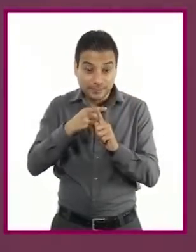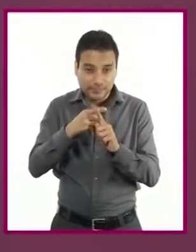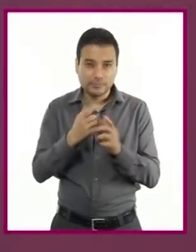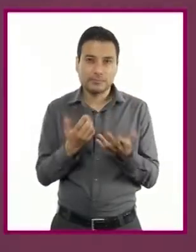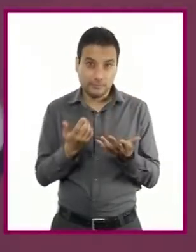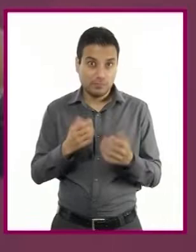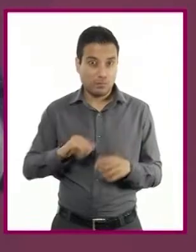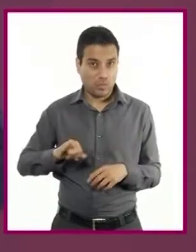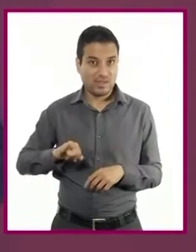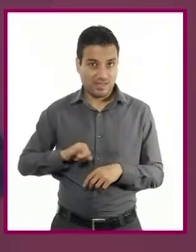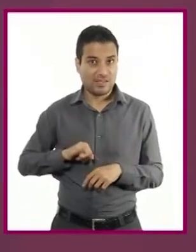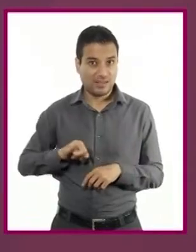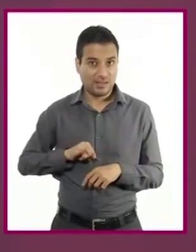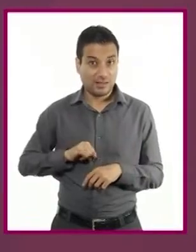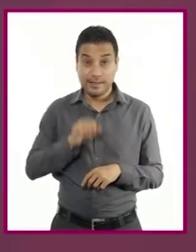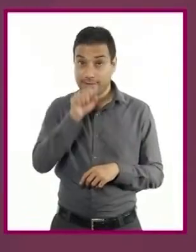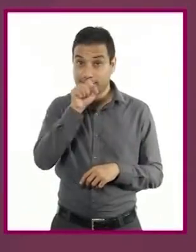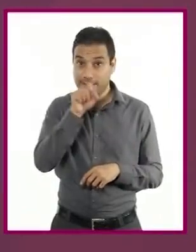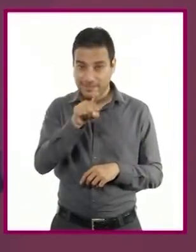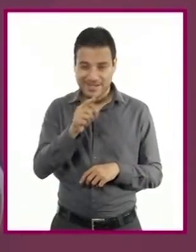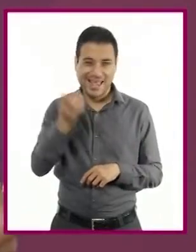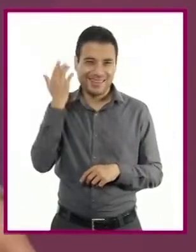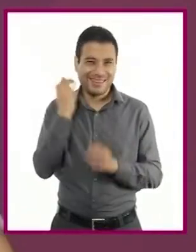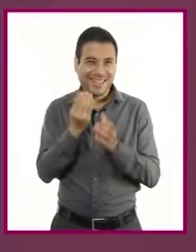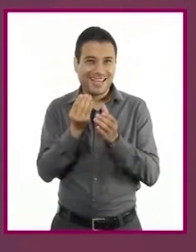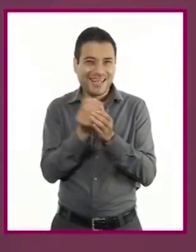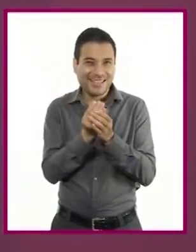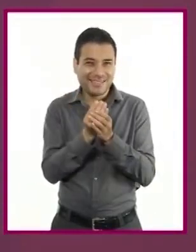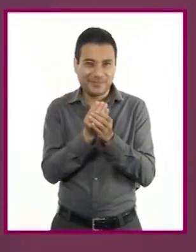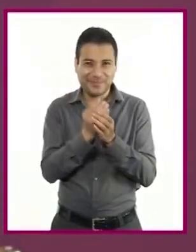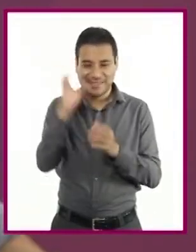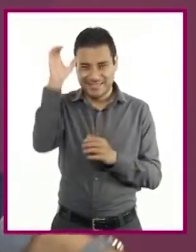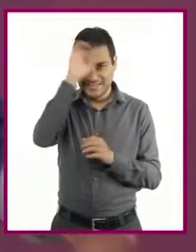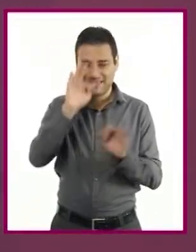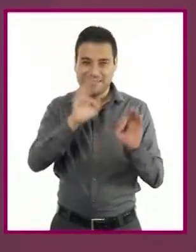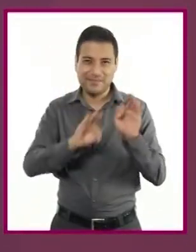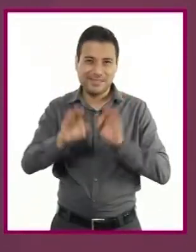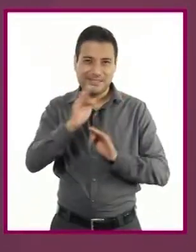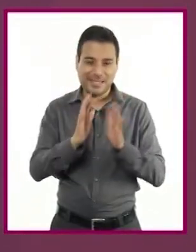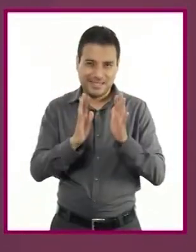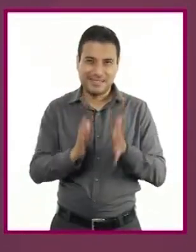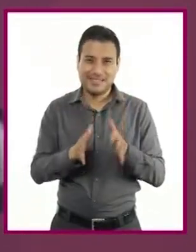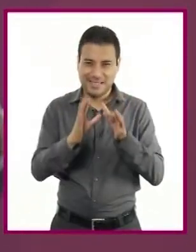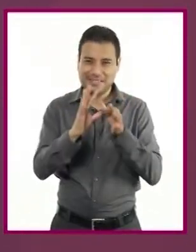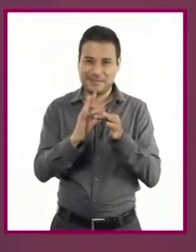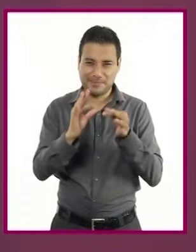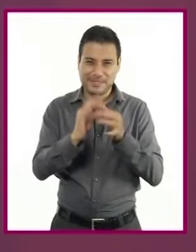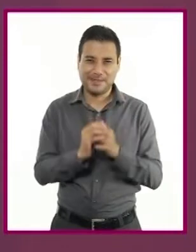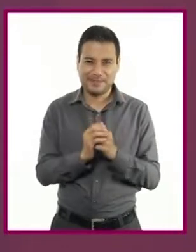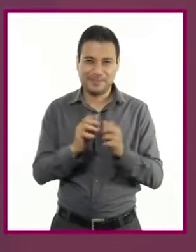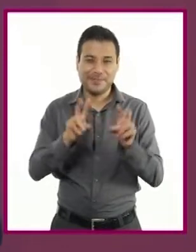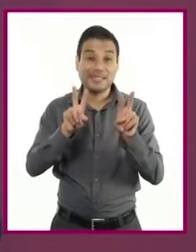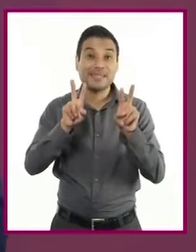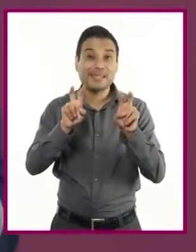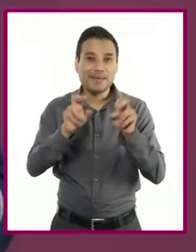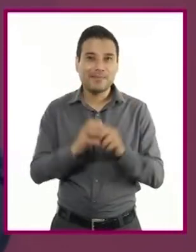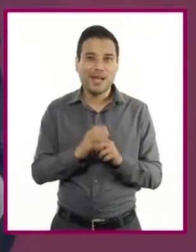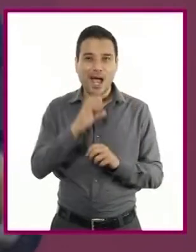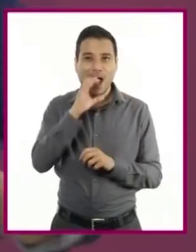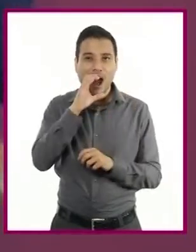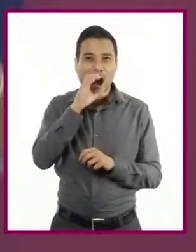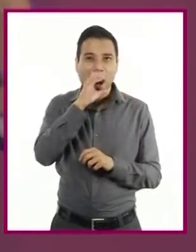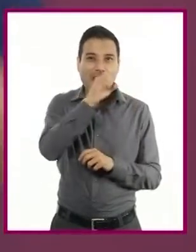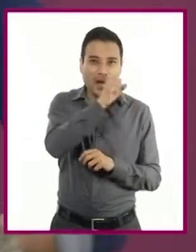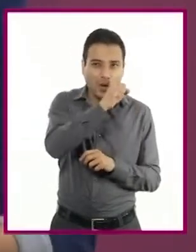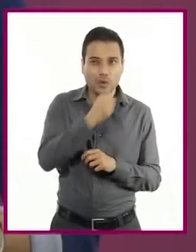muy interesante, también lo vimos en la clase de Ciencias Física, cuando hablamos del calor y las formas en